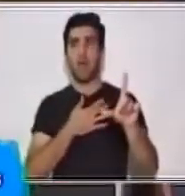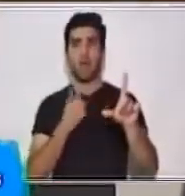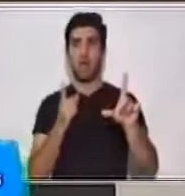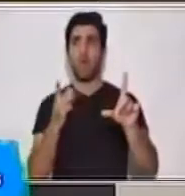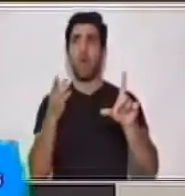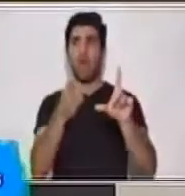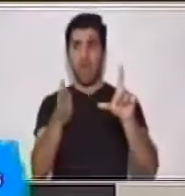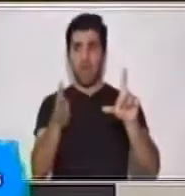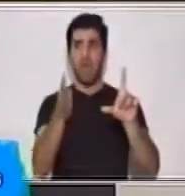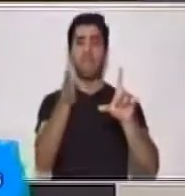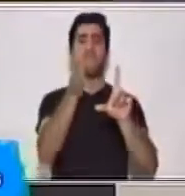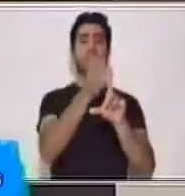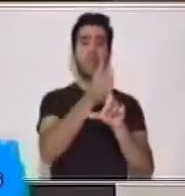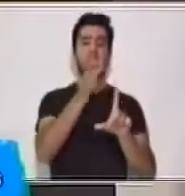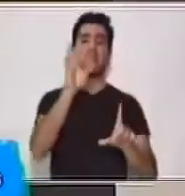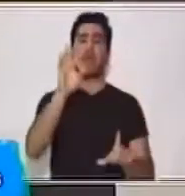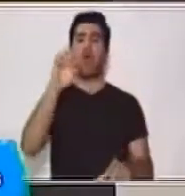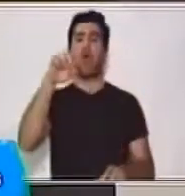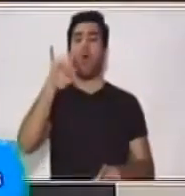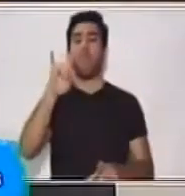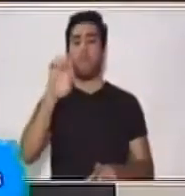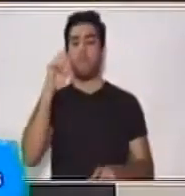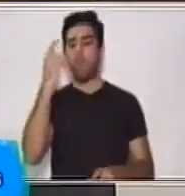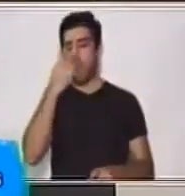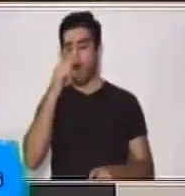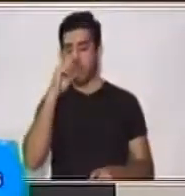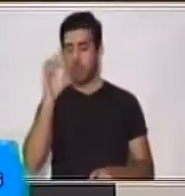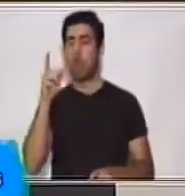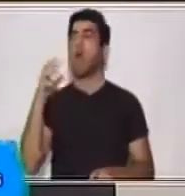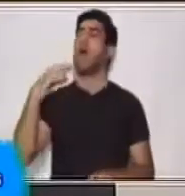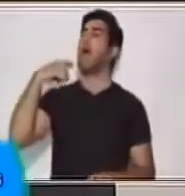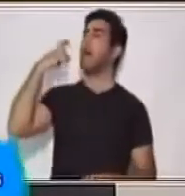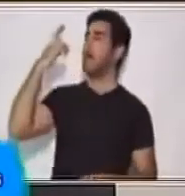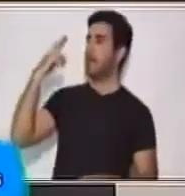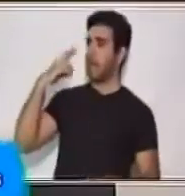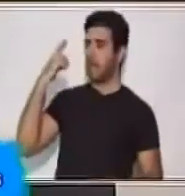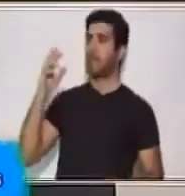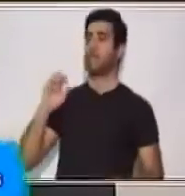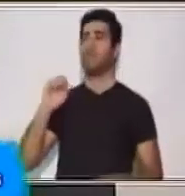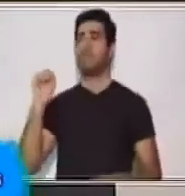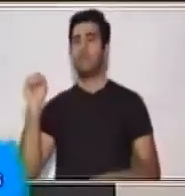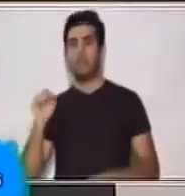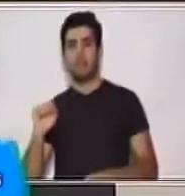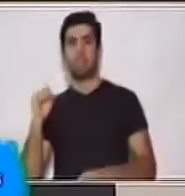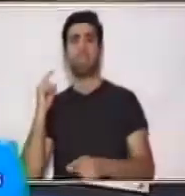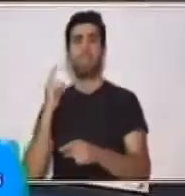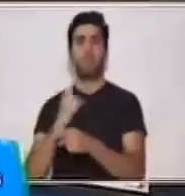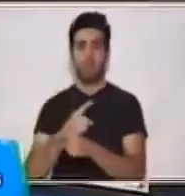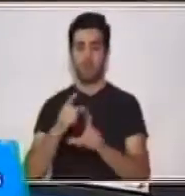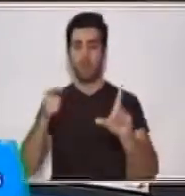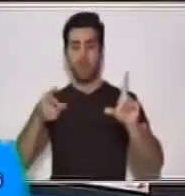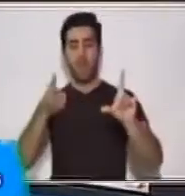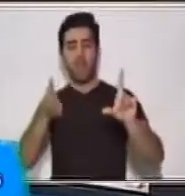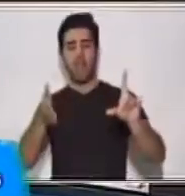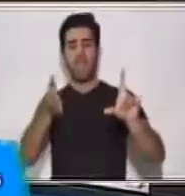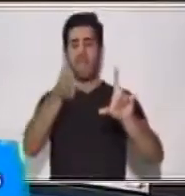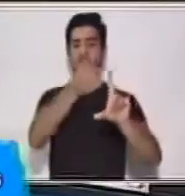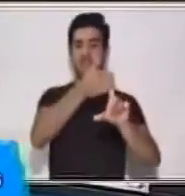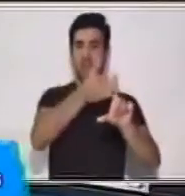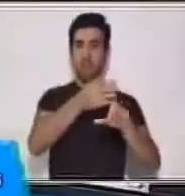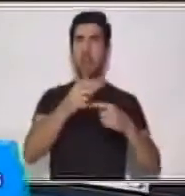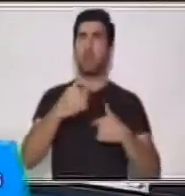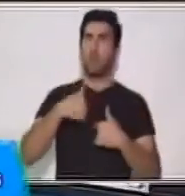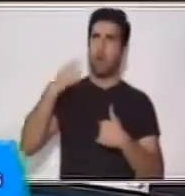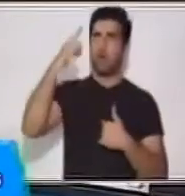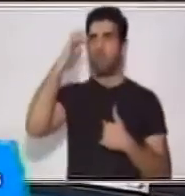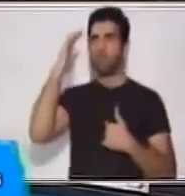opuesto. Tienes Ajá, razón, opuesto. va a ser mi opuesto, ¿verdad? Perdón. Entonces, este va a ser el opuesto y por tanto, es que eso es lo que estaba pensando,